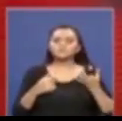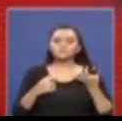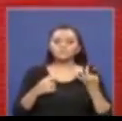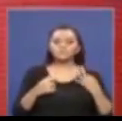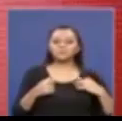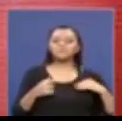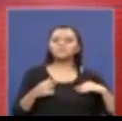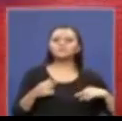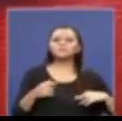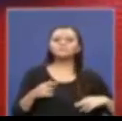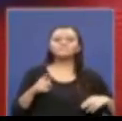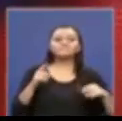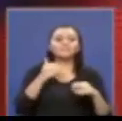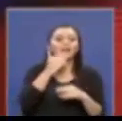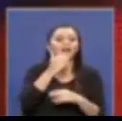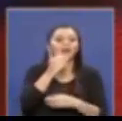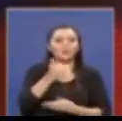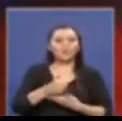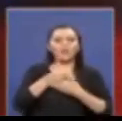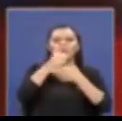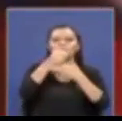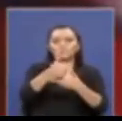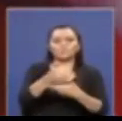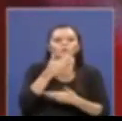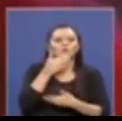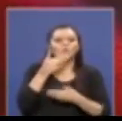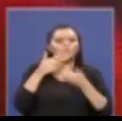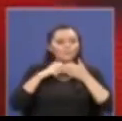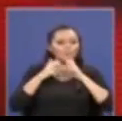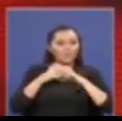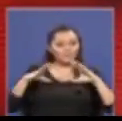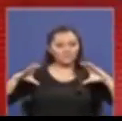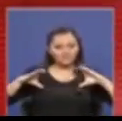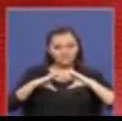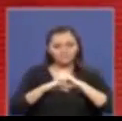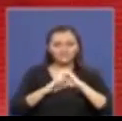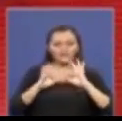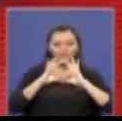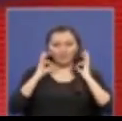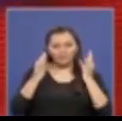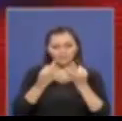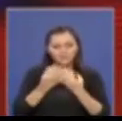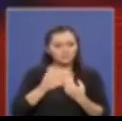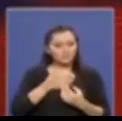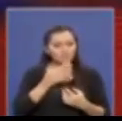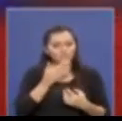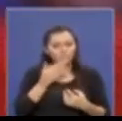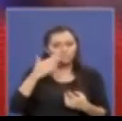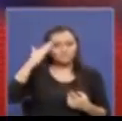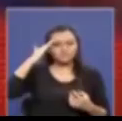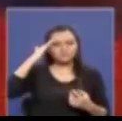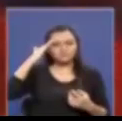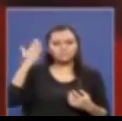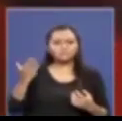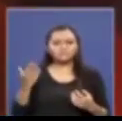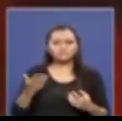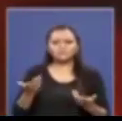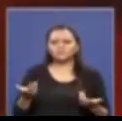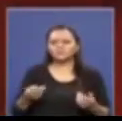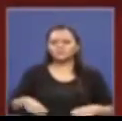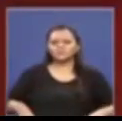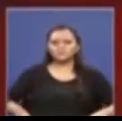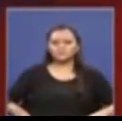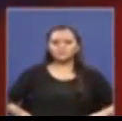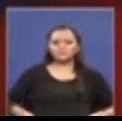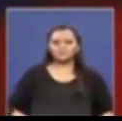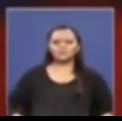como le digo, por lo menos ayudará a que se concentren en el problema de encontrar a sus seres queridos y no estén preocupados de cosas materiales, de